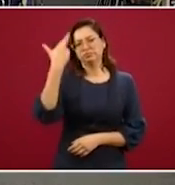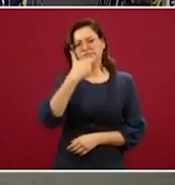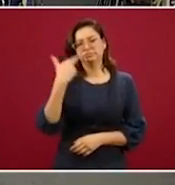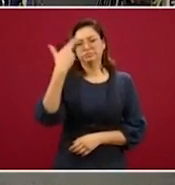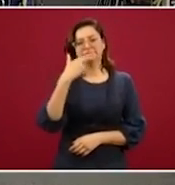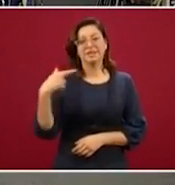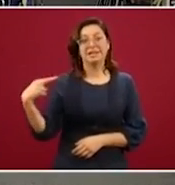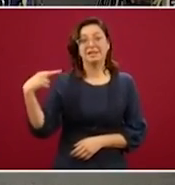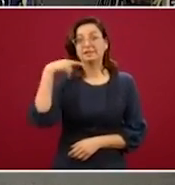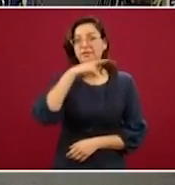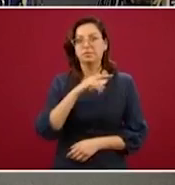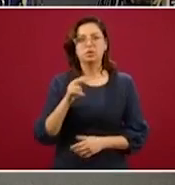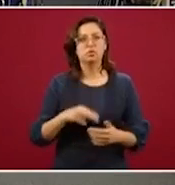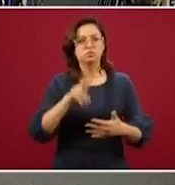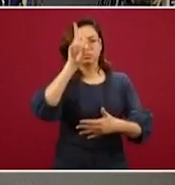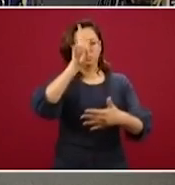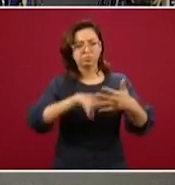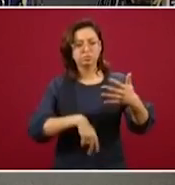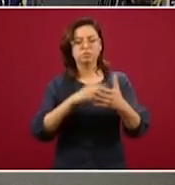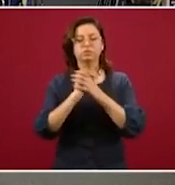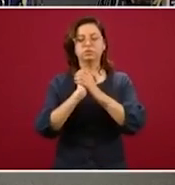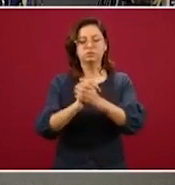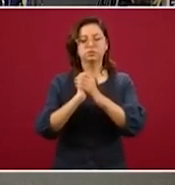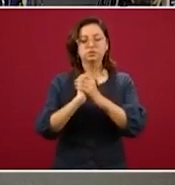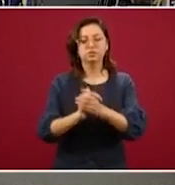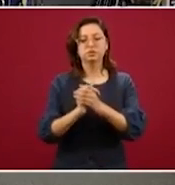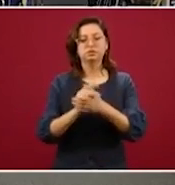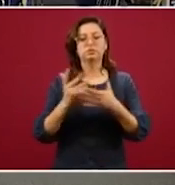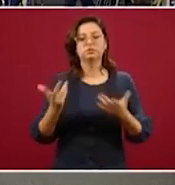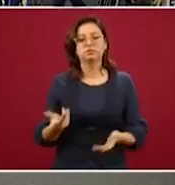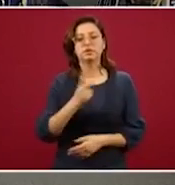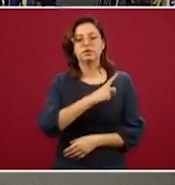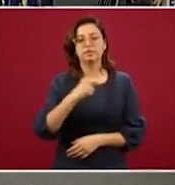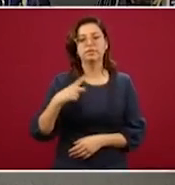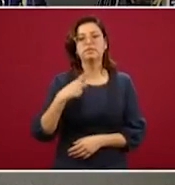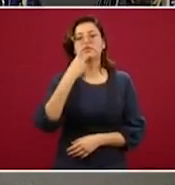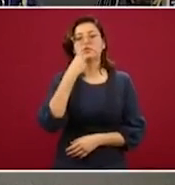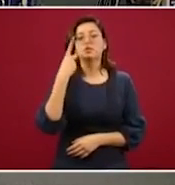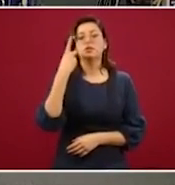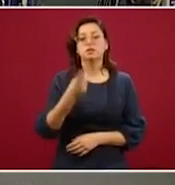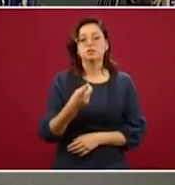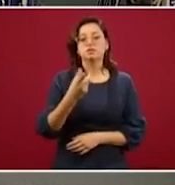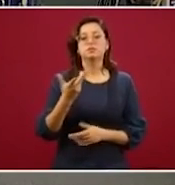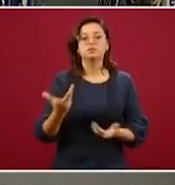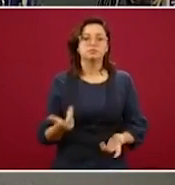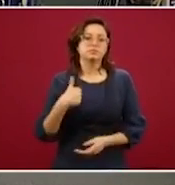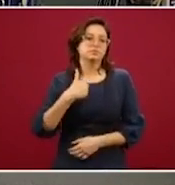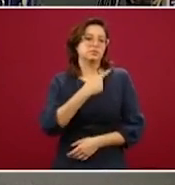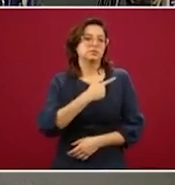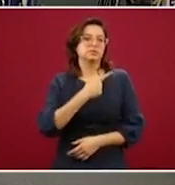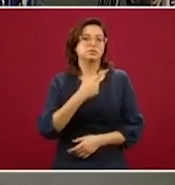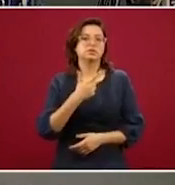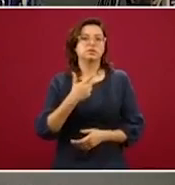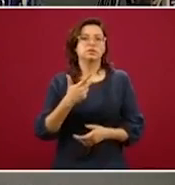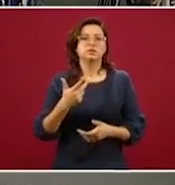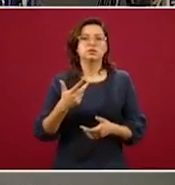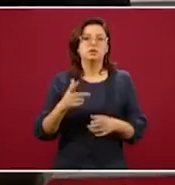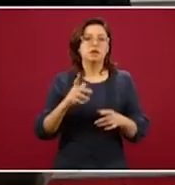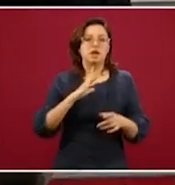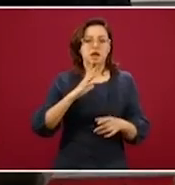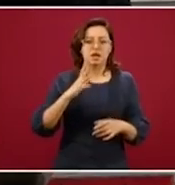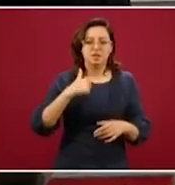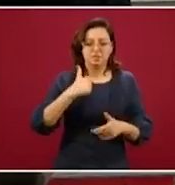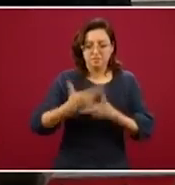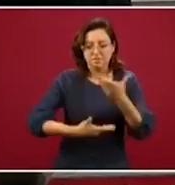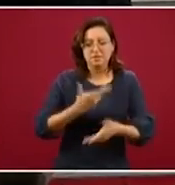la vista no me falla, el programa de las tandas de bienestar, que debo decirlo, bueno, Demián Duarte, Pasión por los Negocios, Política y Rock and Roll Radio,